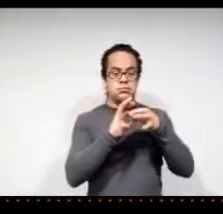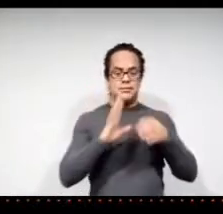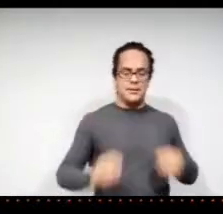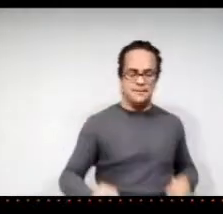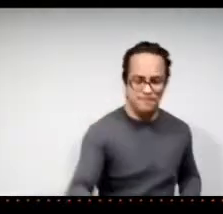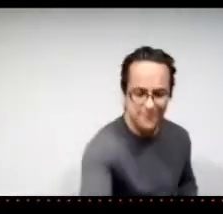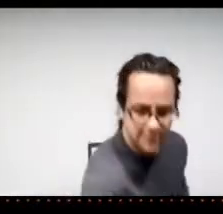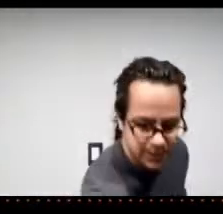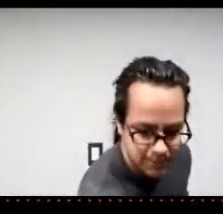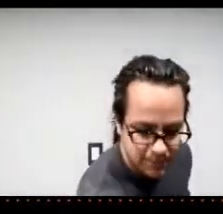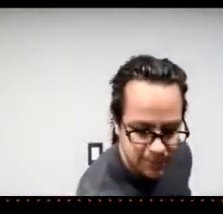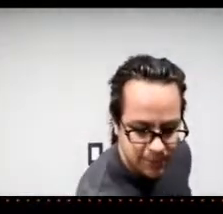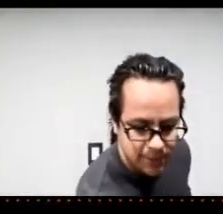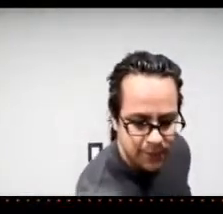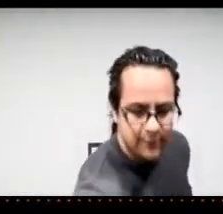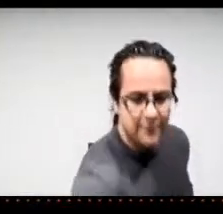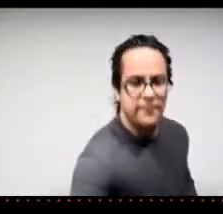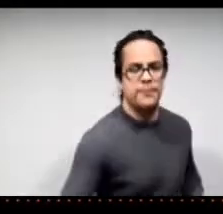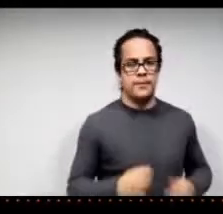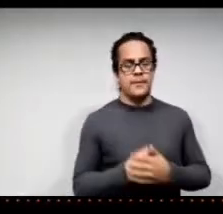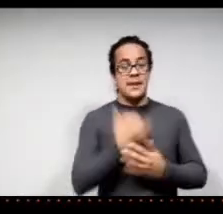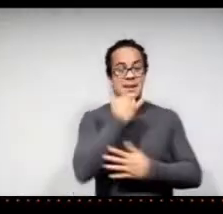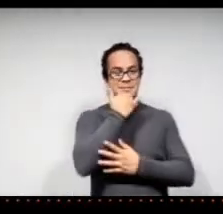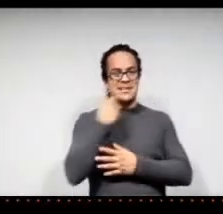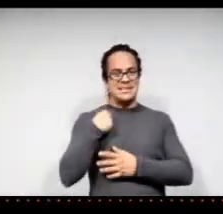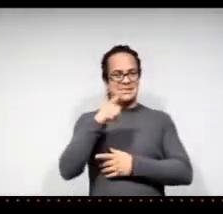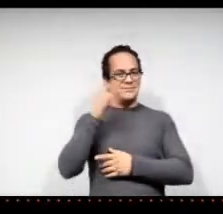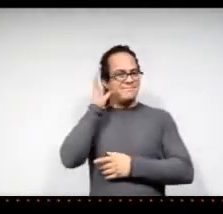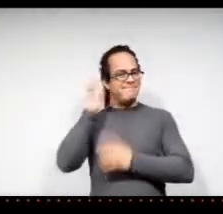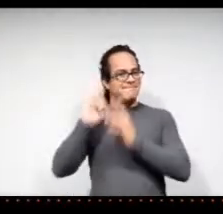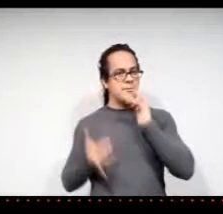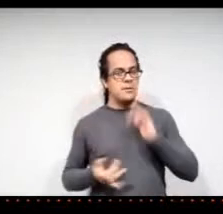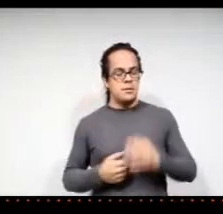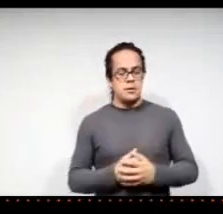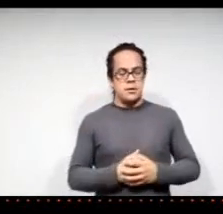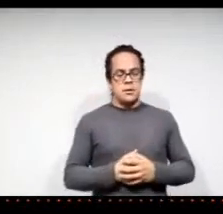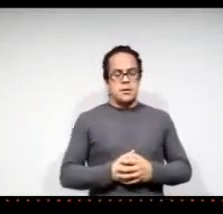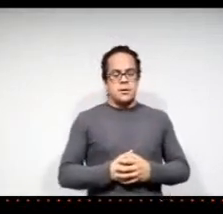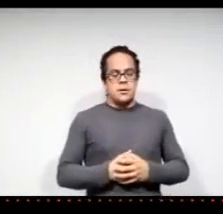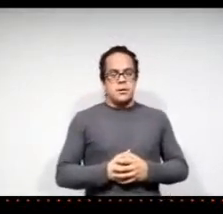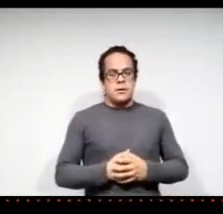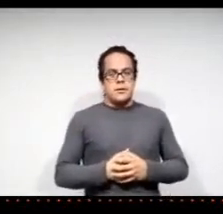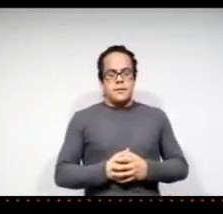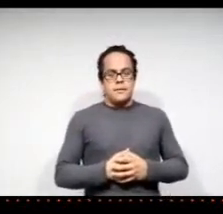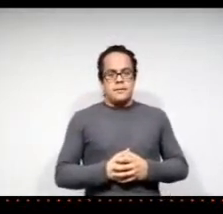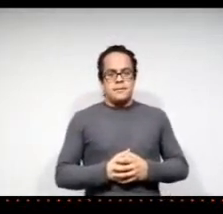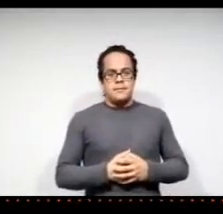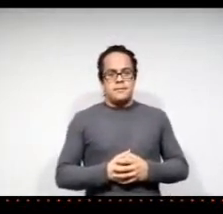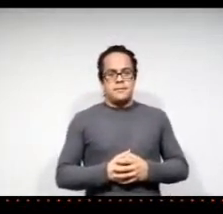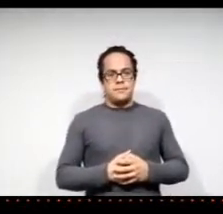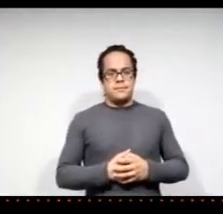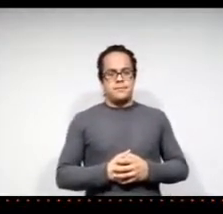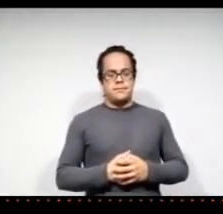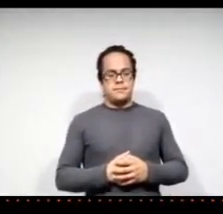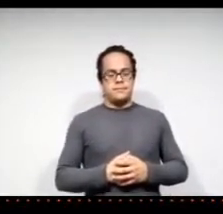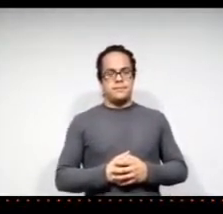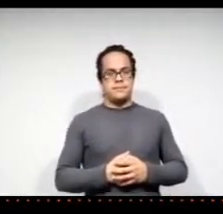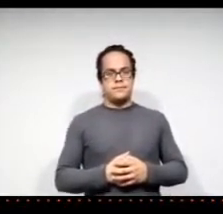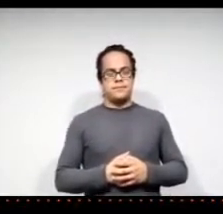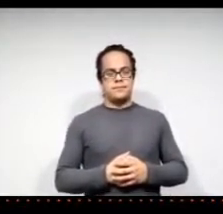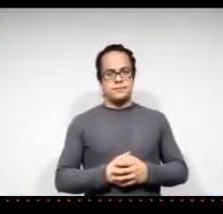pero también se pueden usar para hacer cosas con mucha profundidad. Uh-huh. Gracias. Muchas